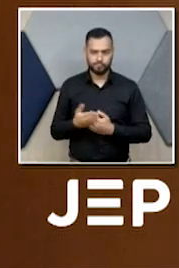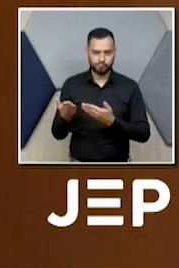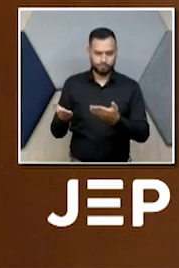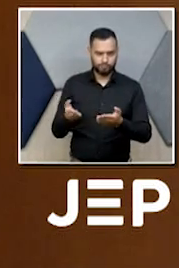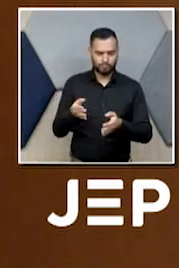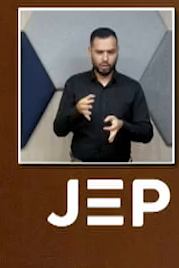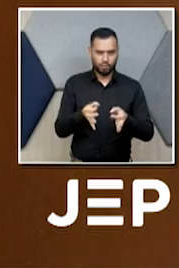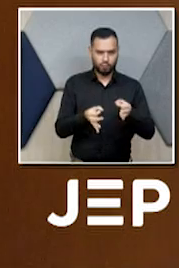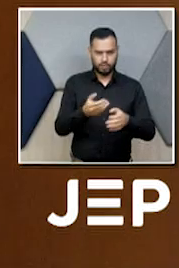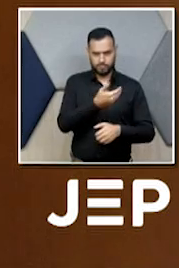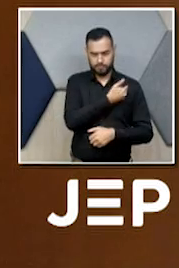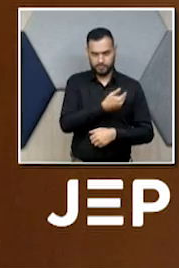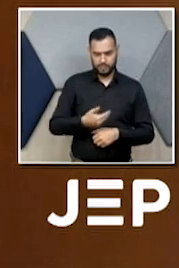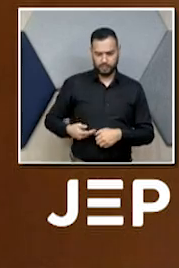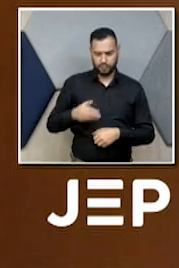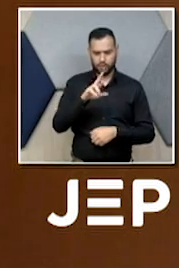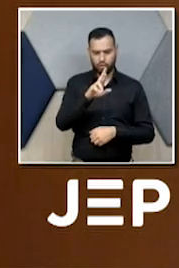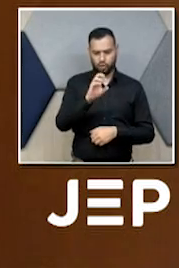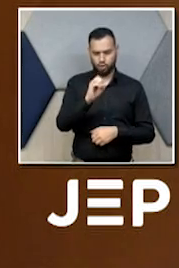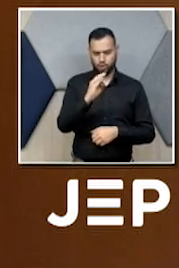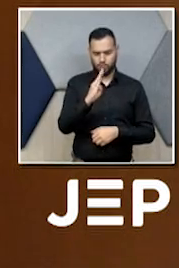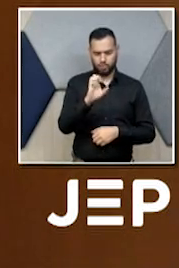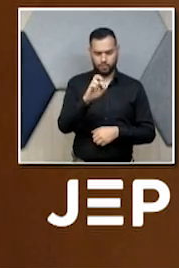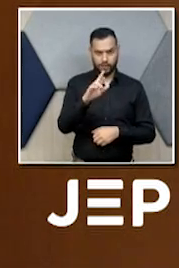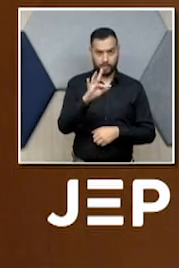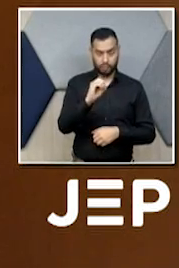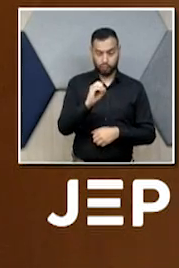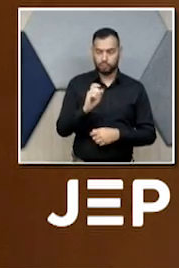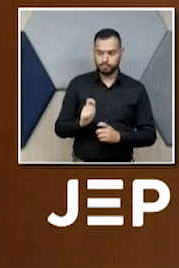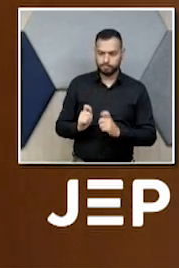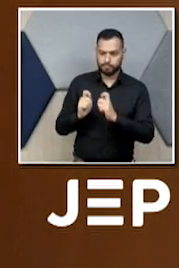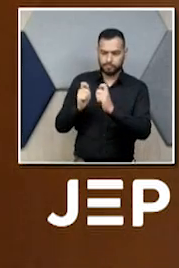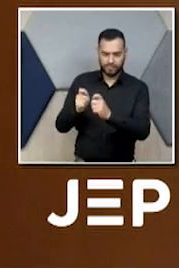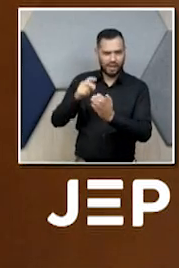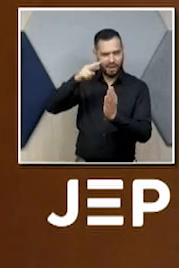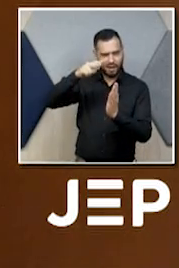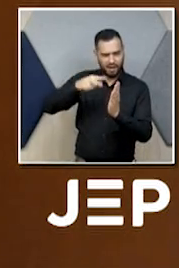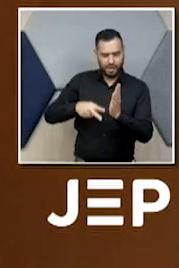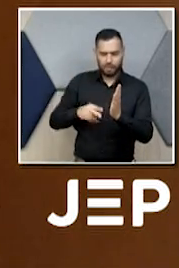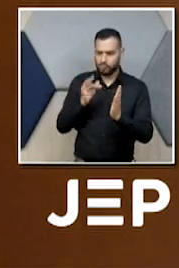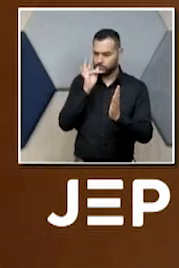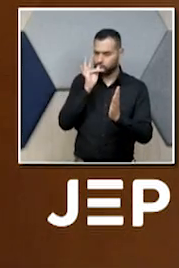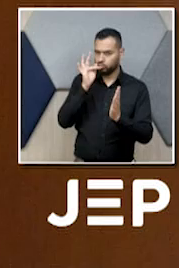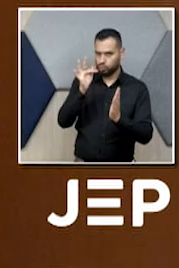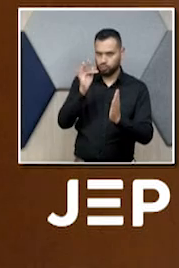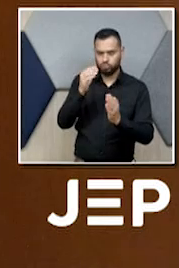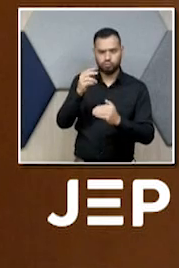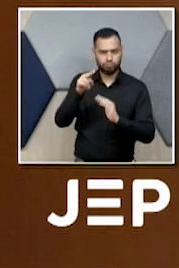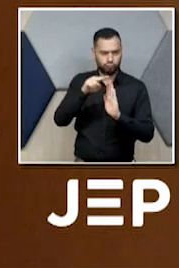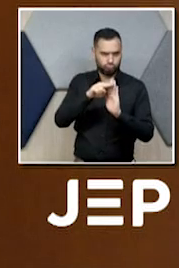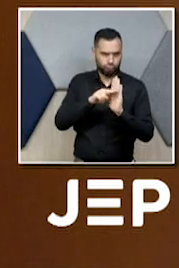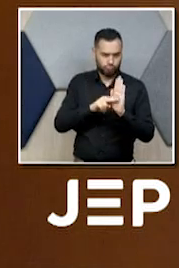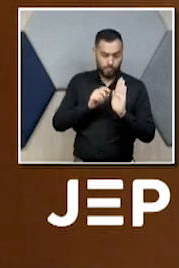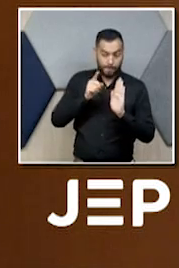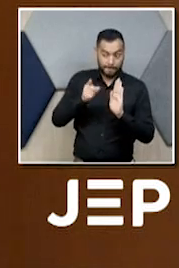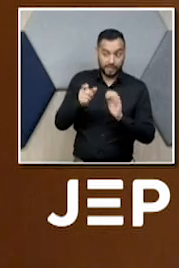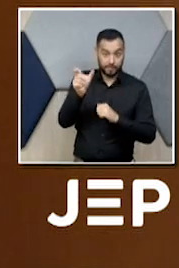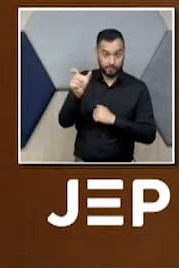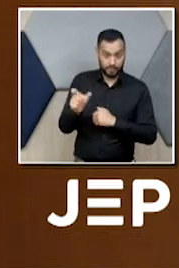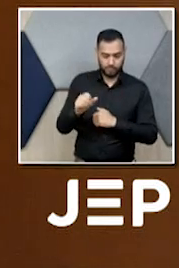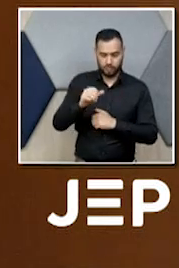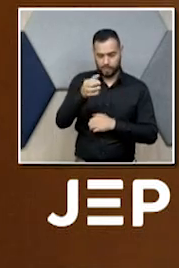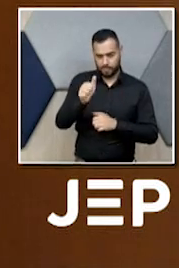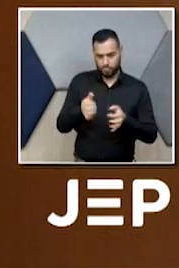Carlos Vidal López procederá a dar lectura al juramento de rigor, en el cual la magistrada Belkis Florentina